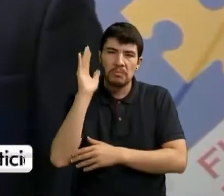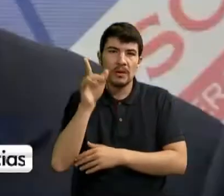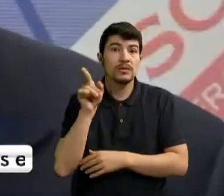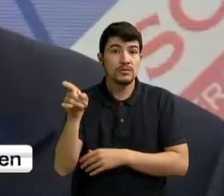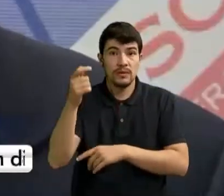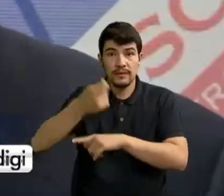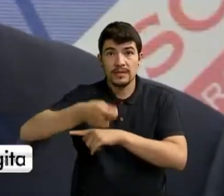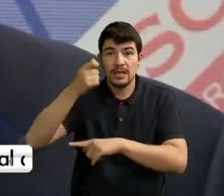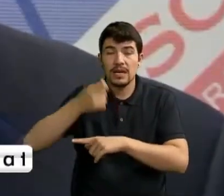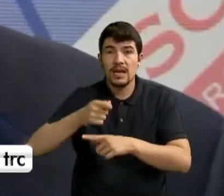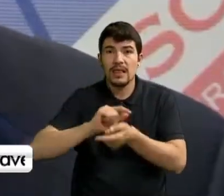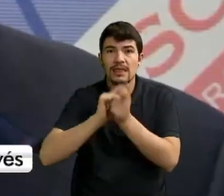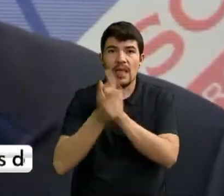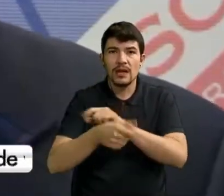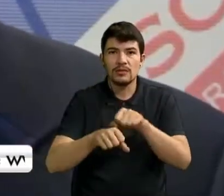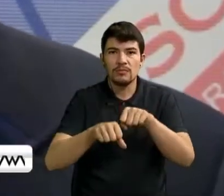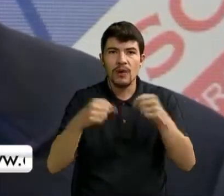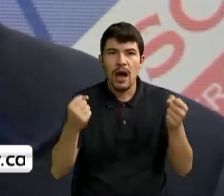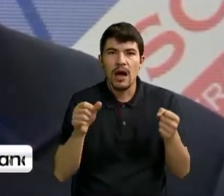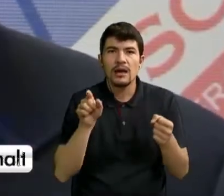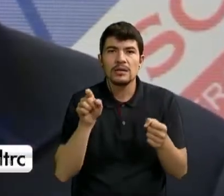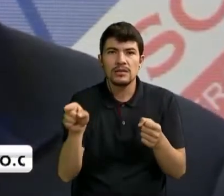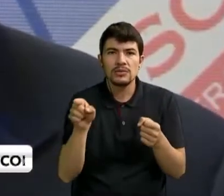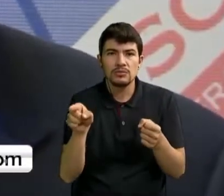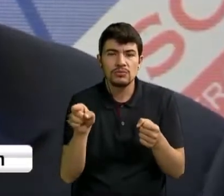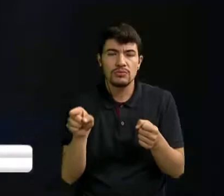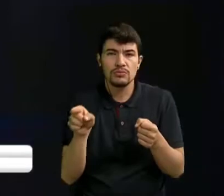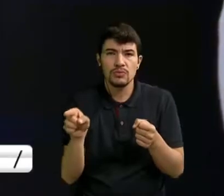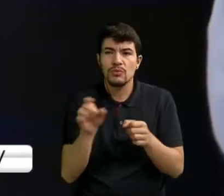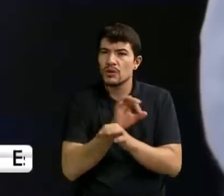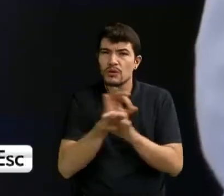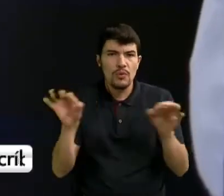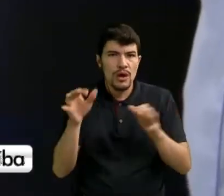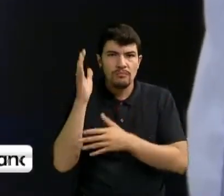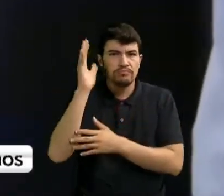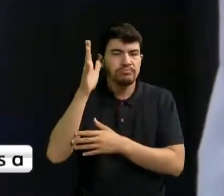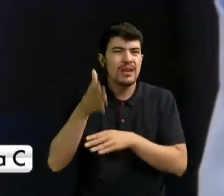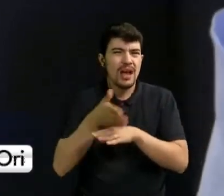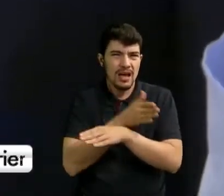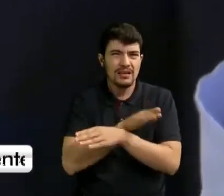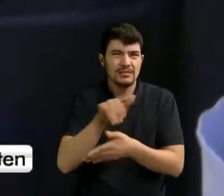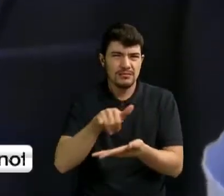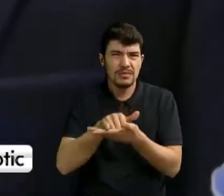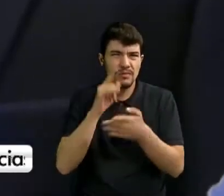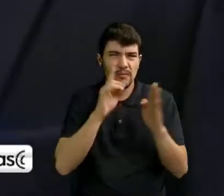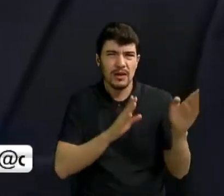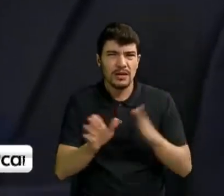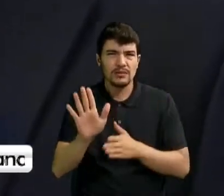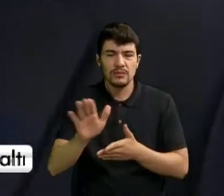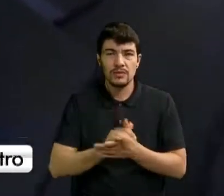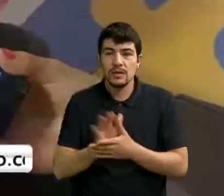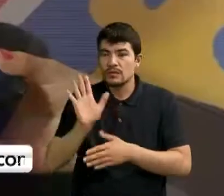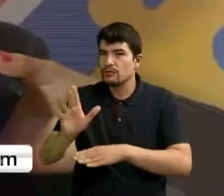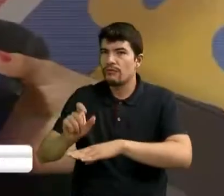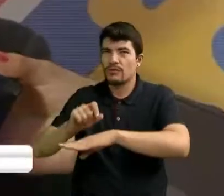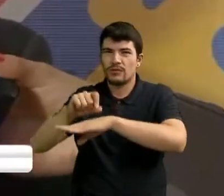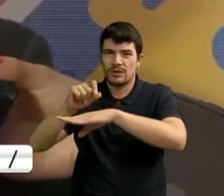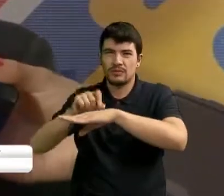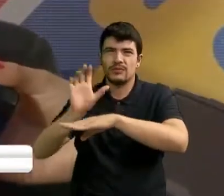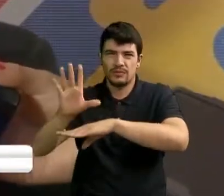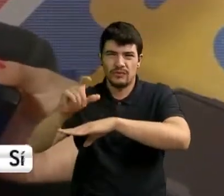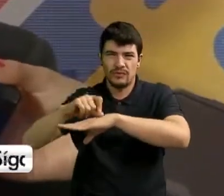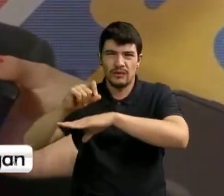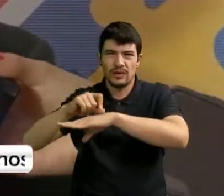asegura que se alteraron documentos y que nunca se editaron las capacitaciones como estaba previsto es la fundación una fundación